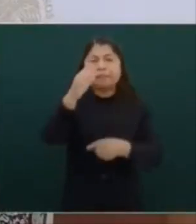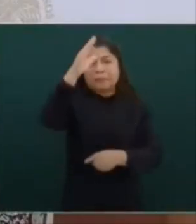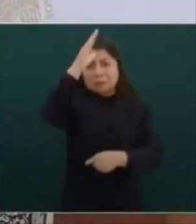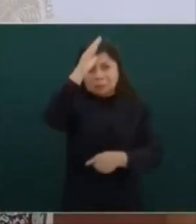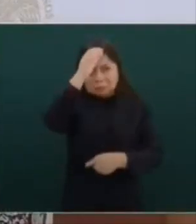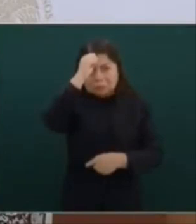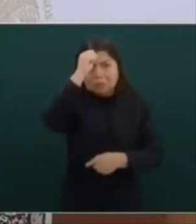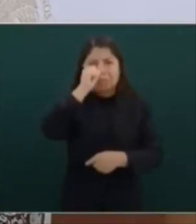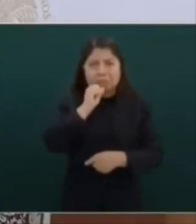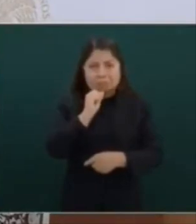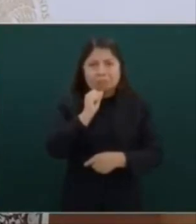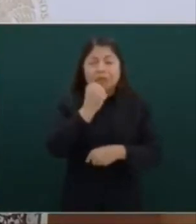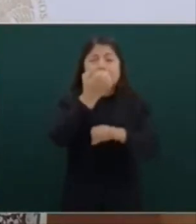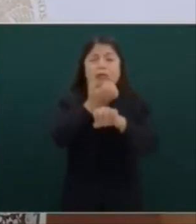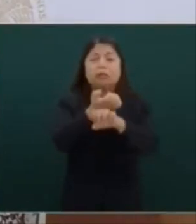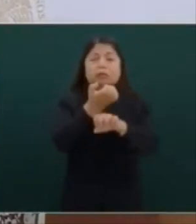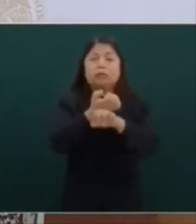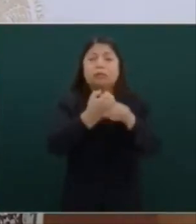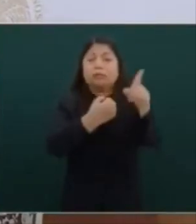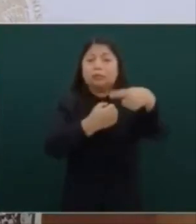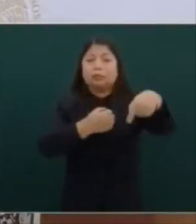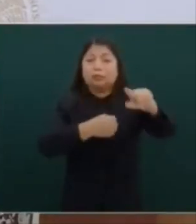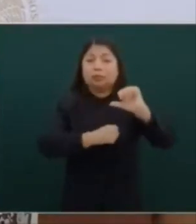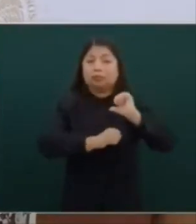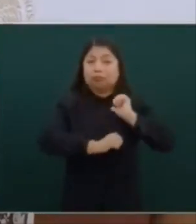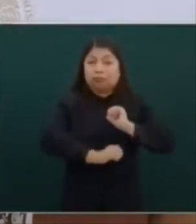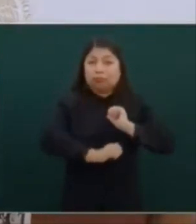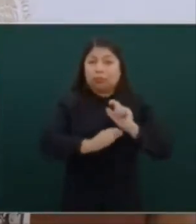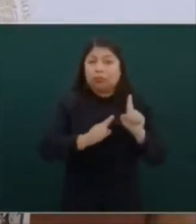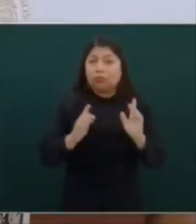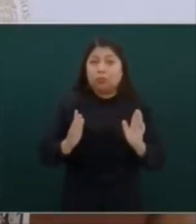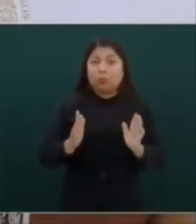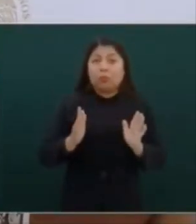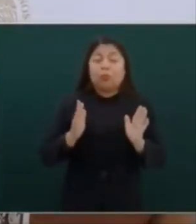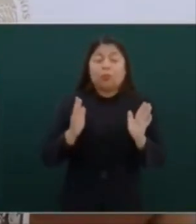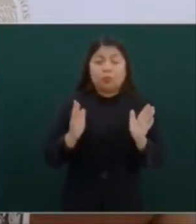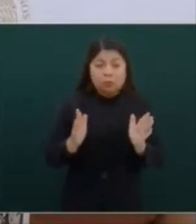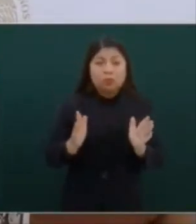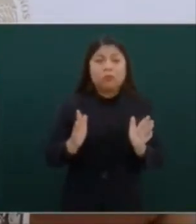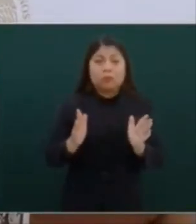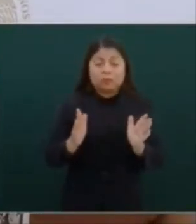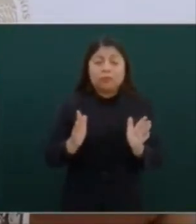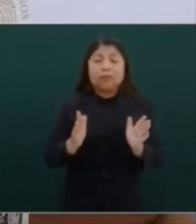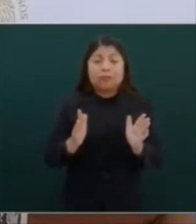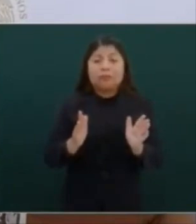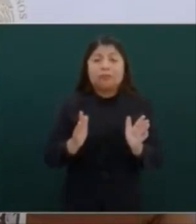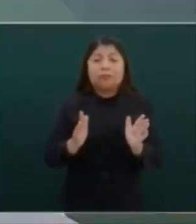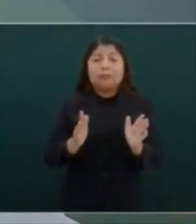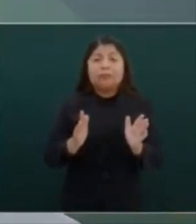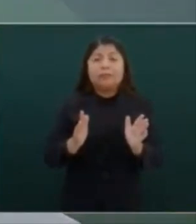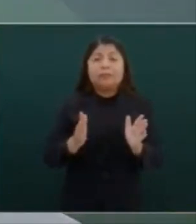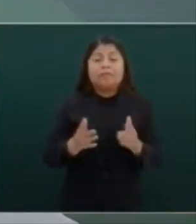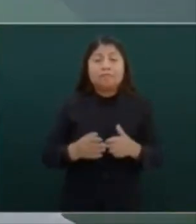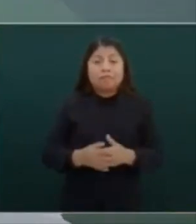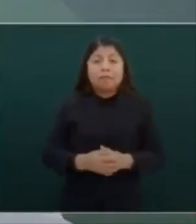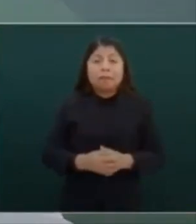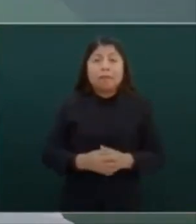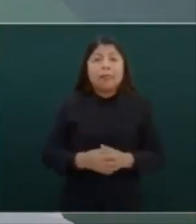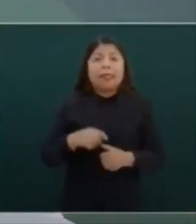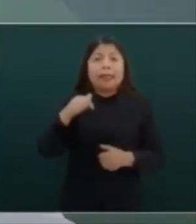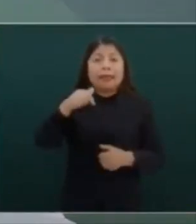los funcionarios de Estados Unidos por el volumen de droga